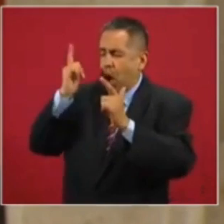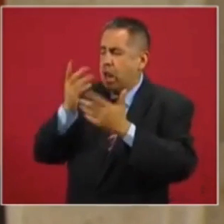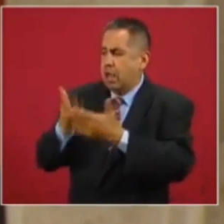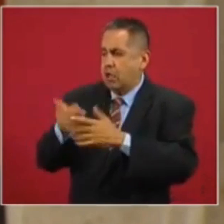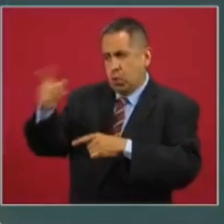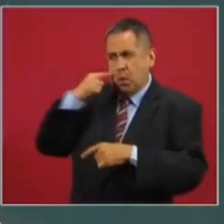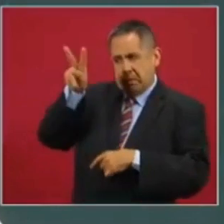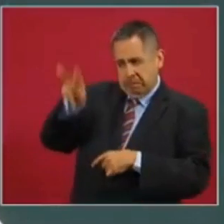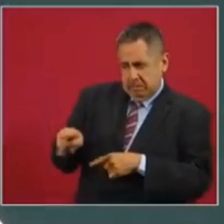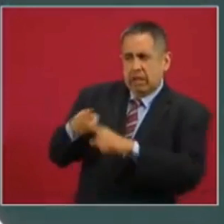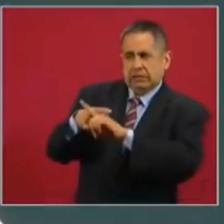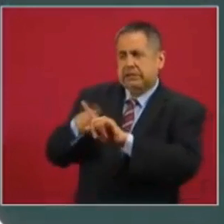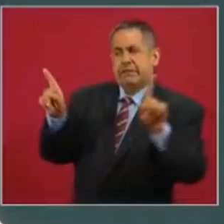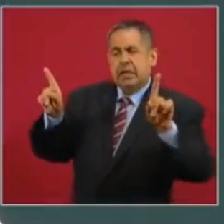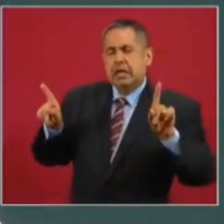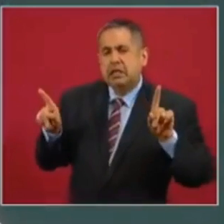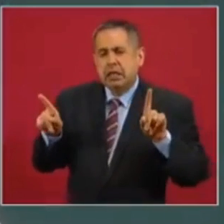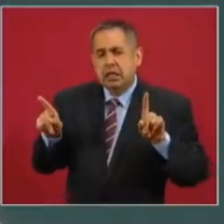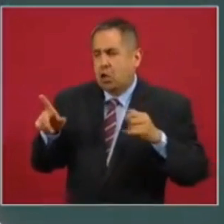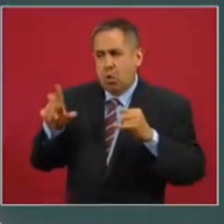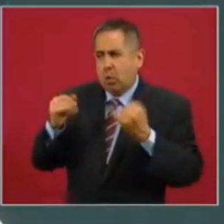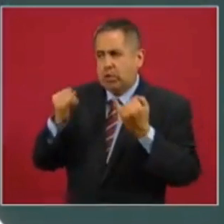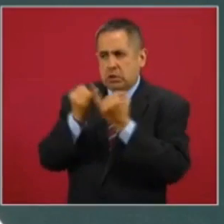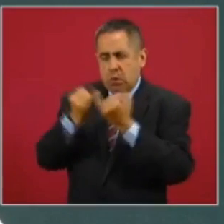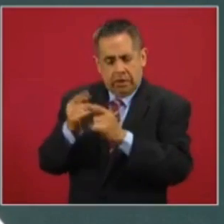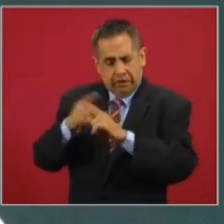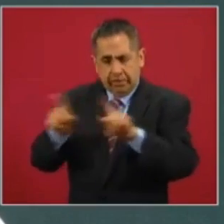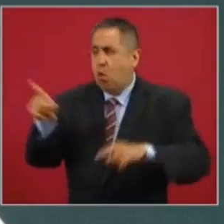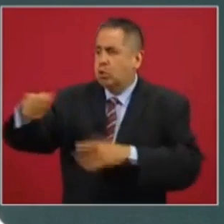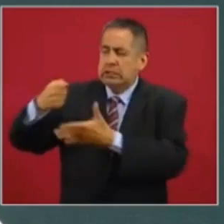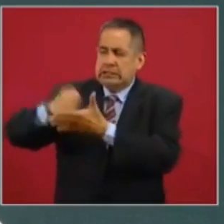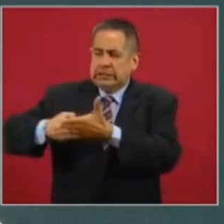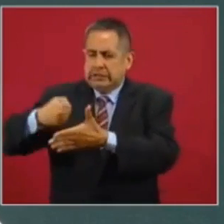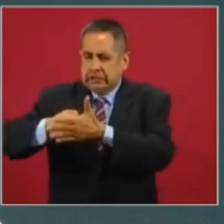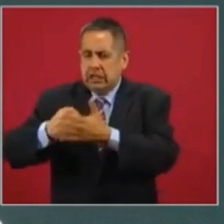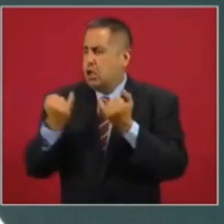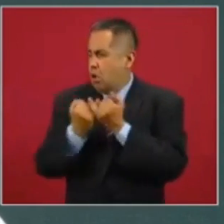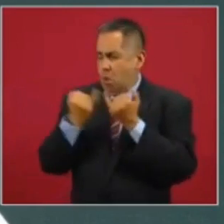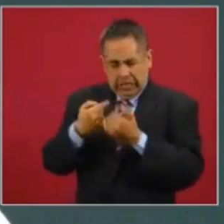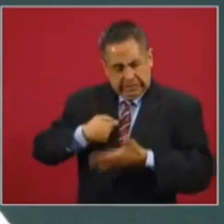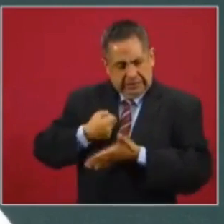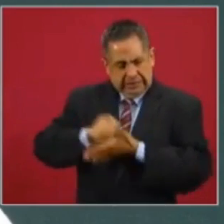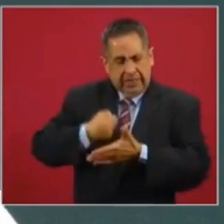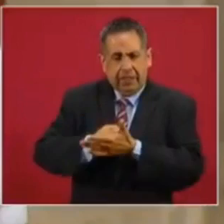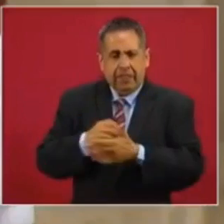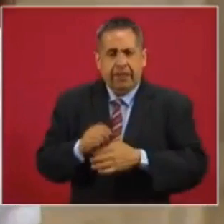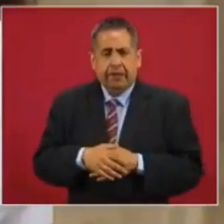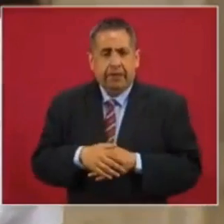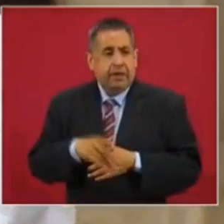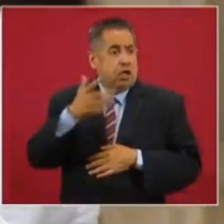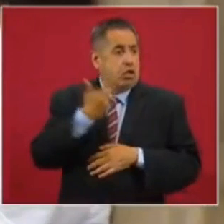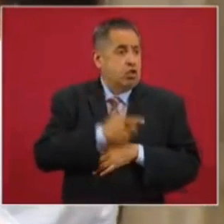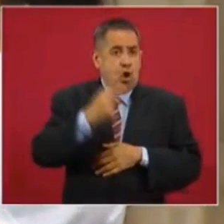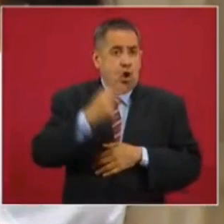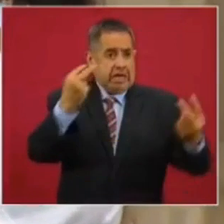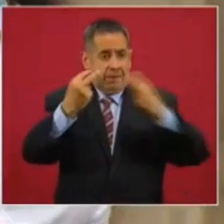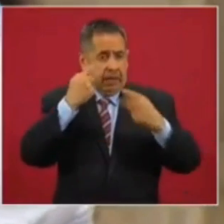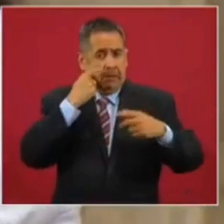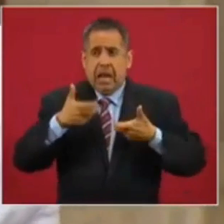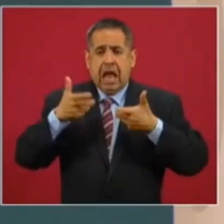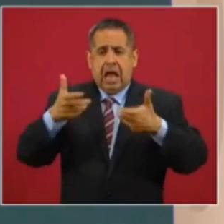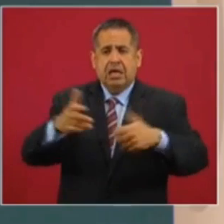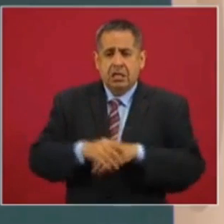diferente así como usted ha luchado nosotros lo seguimos haciendo y si no les gusta vernos en las calles